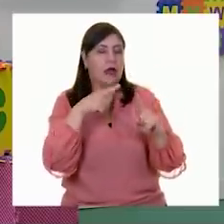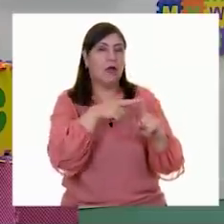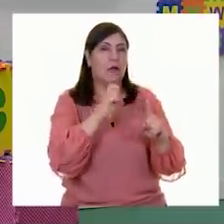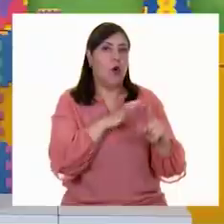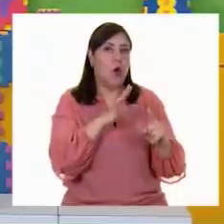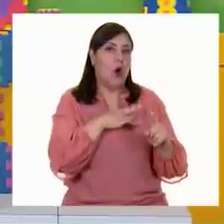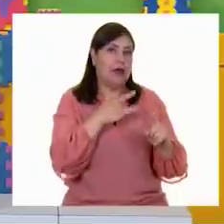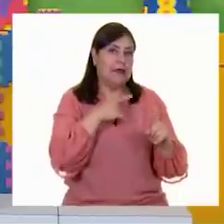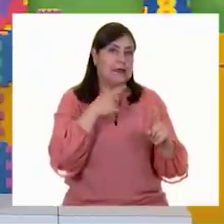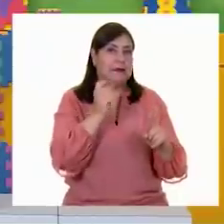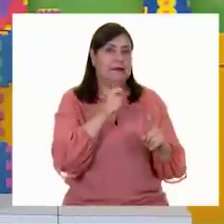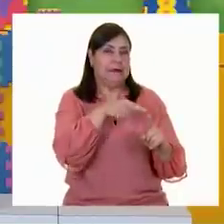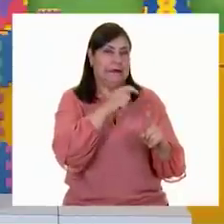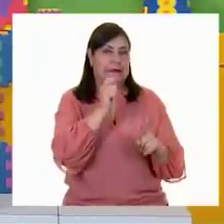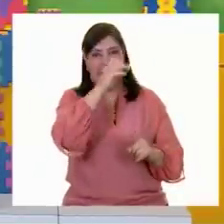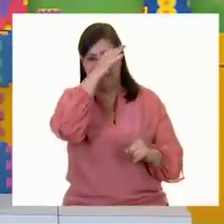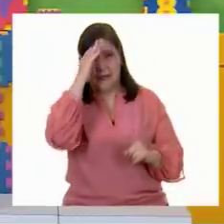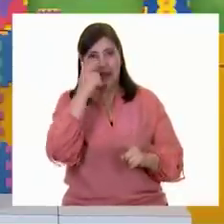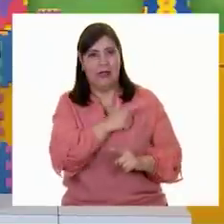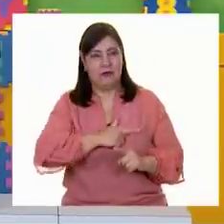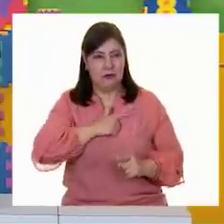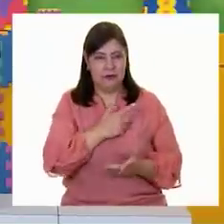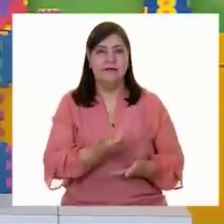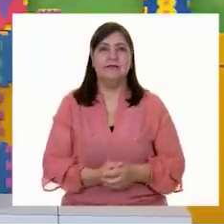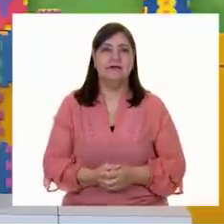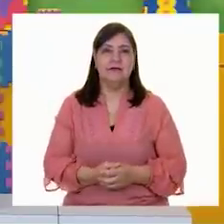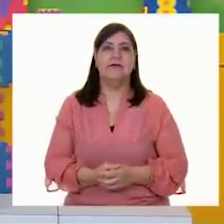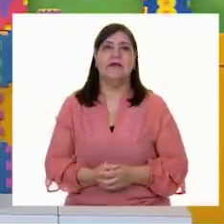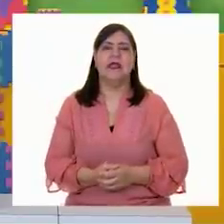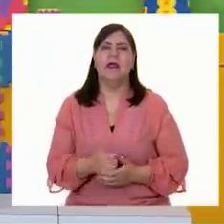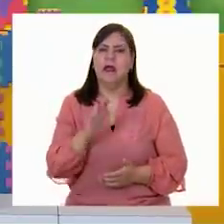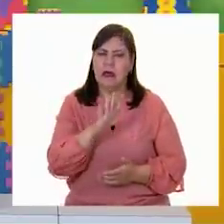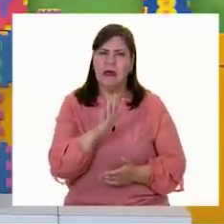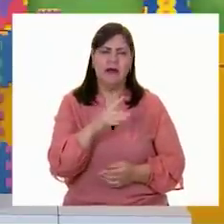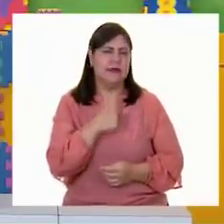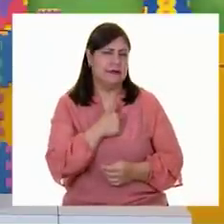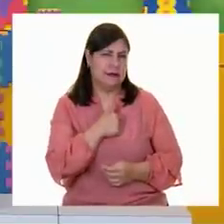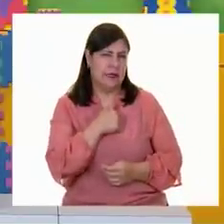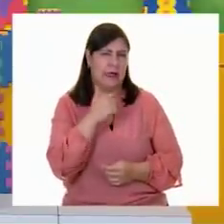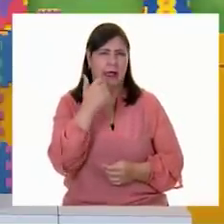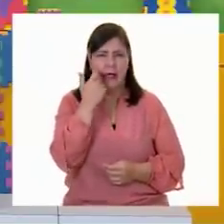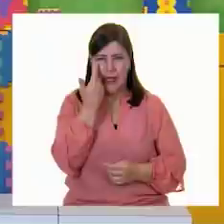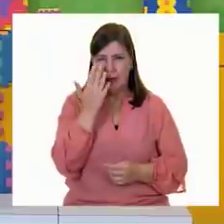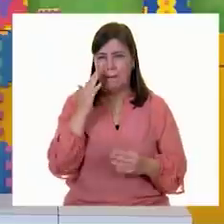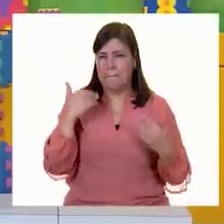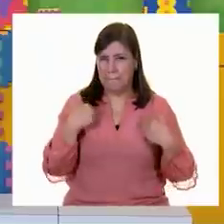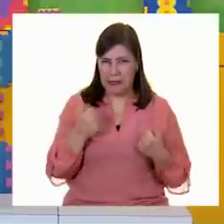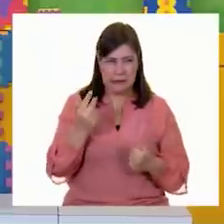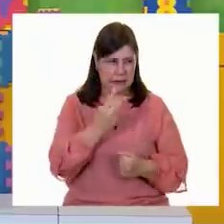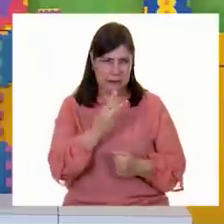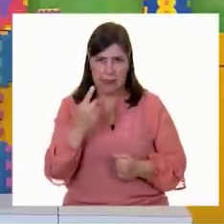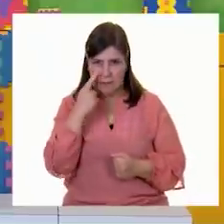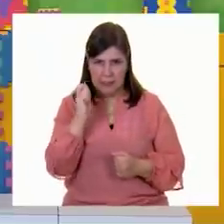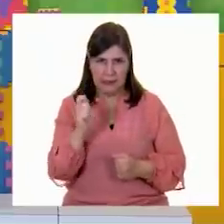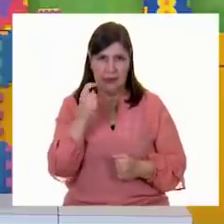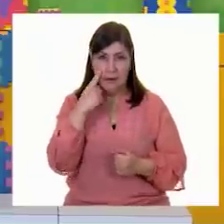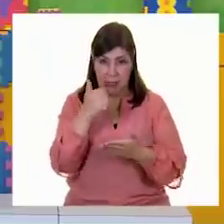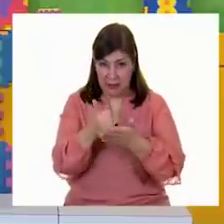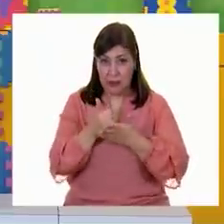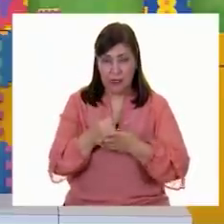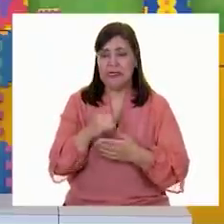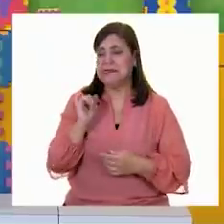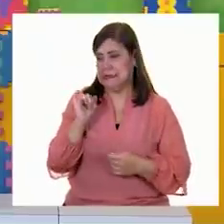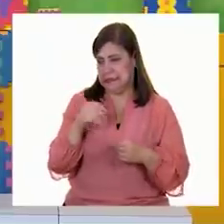Oiga, maestra Angie y maestra Adri, quiero ver si entendí. ¿Me ayudan? A ver. Sí,